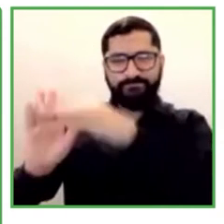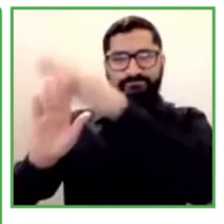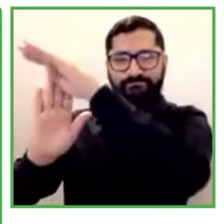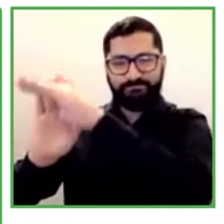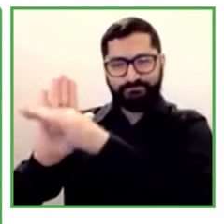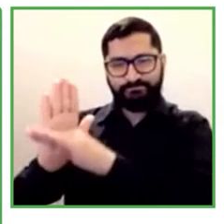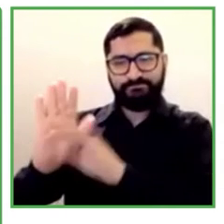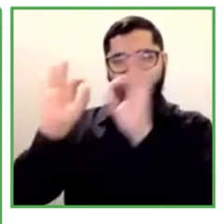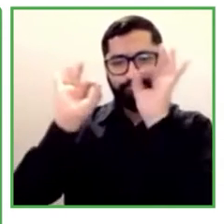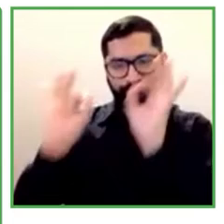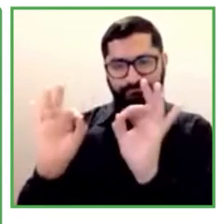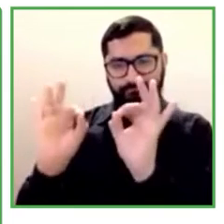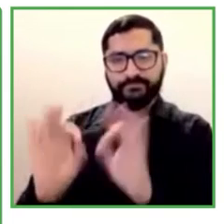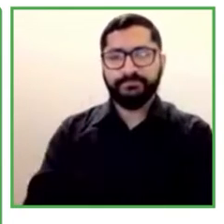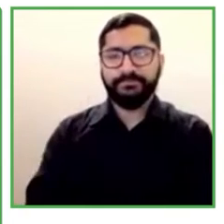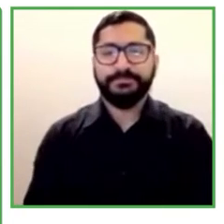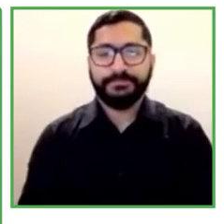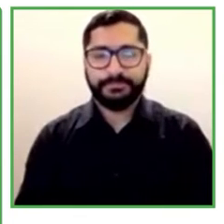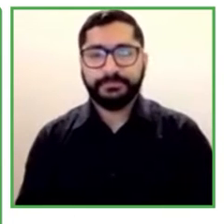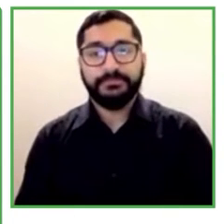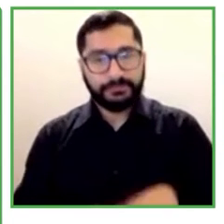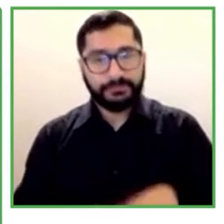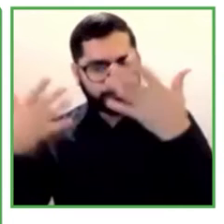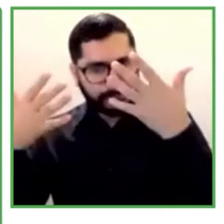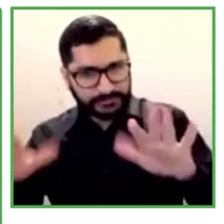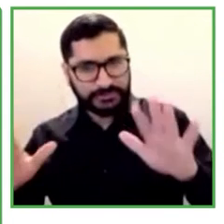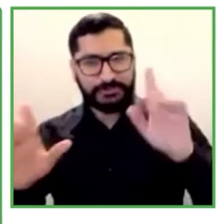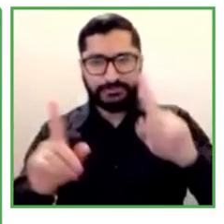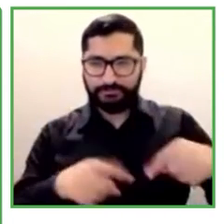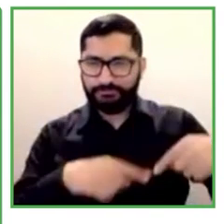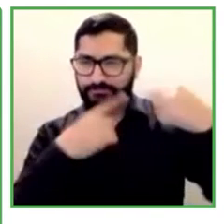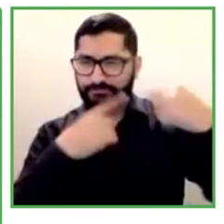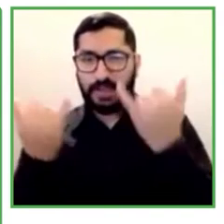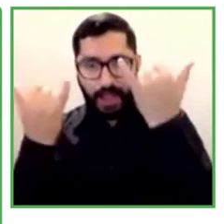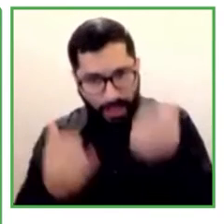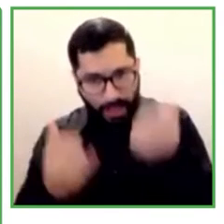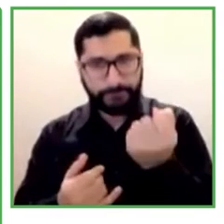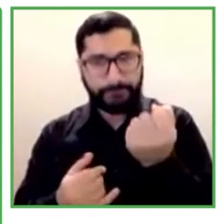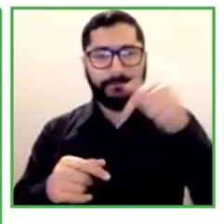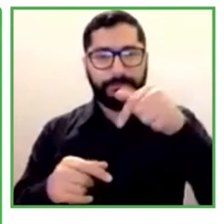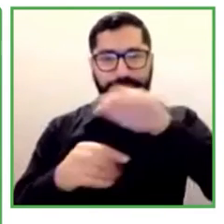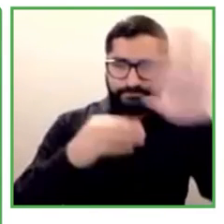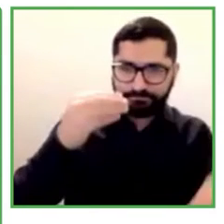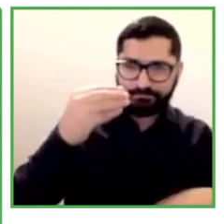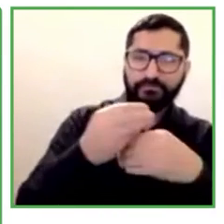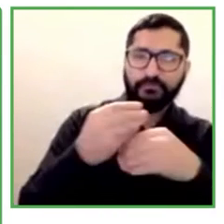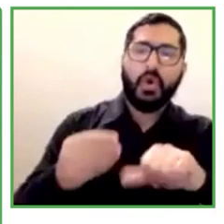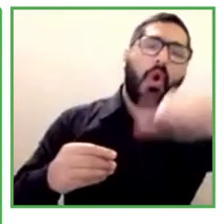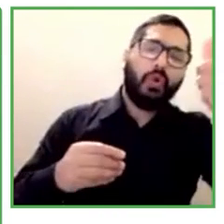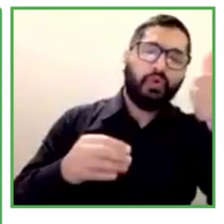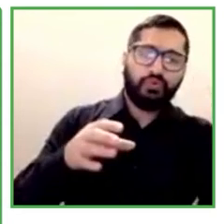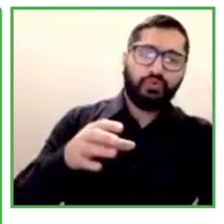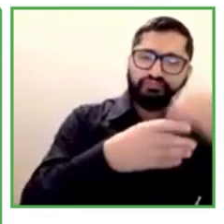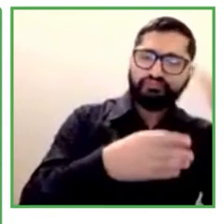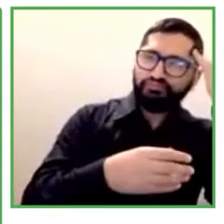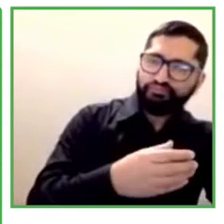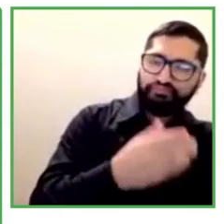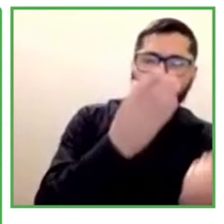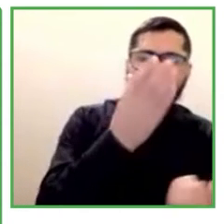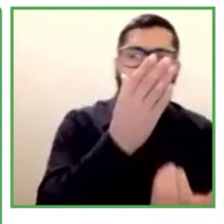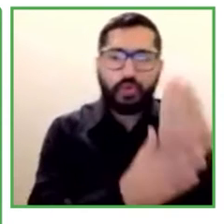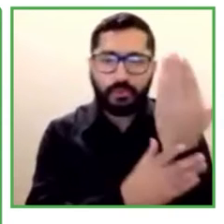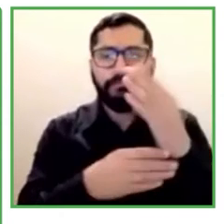dentro de los principales que incorporamos, pudimos agregar más días de permiso para las personas que requieren ir a